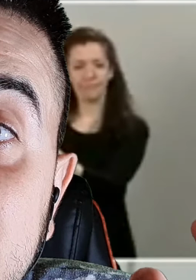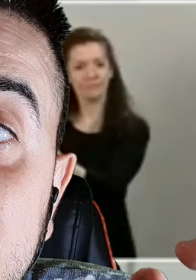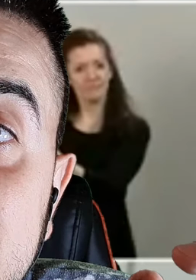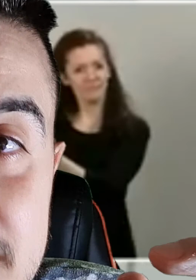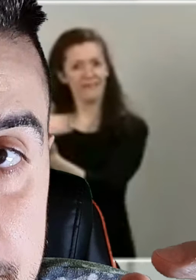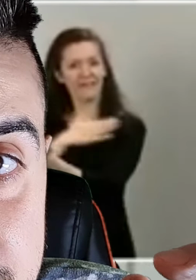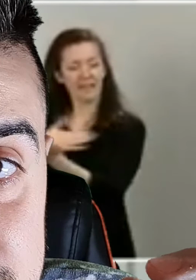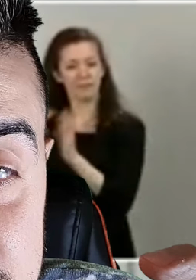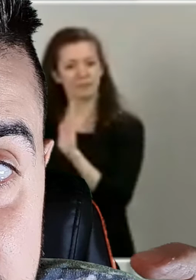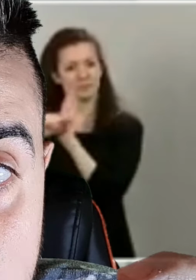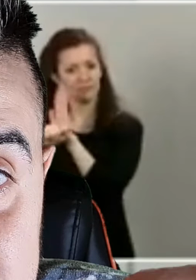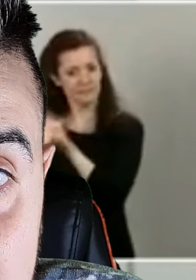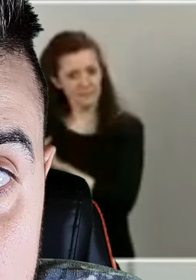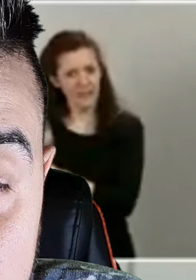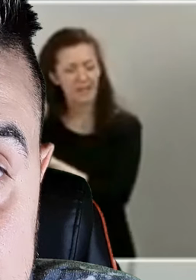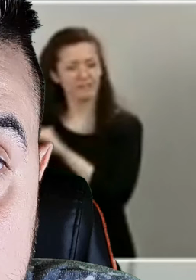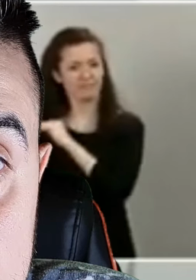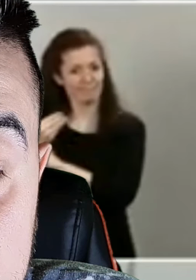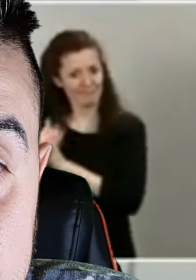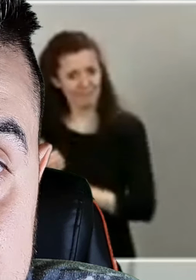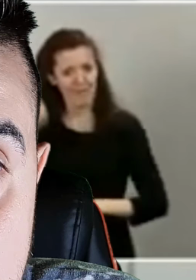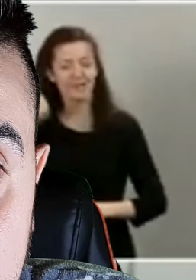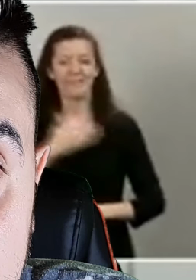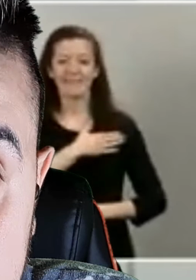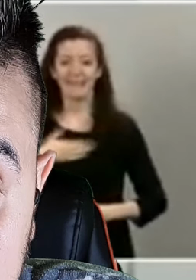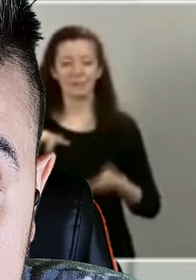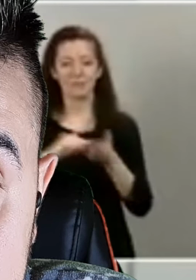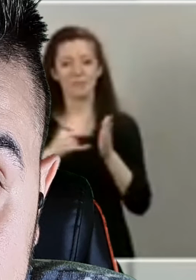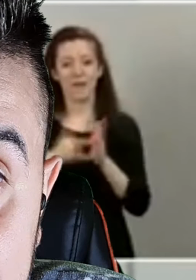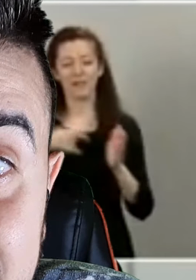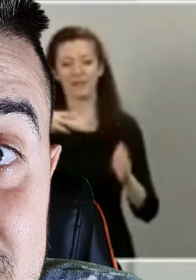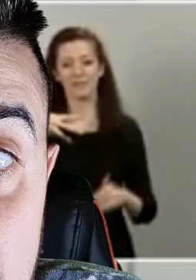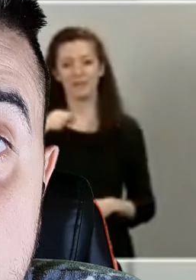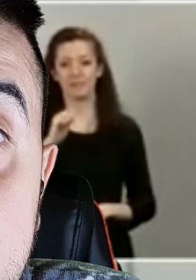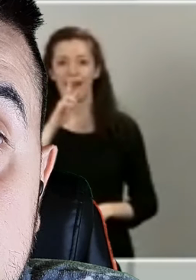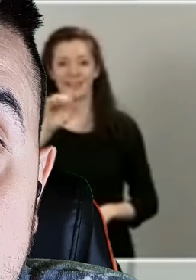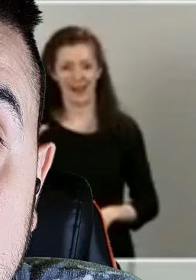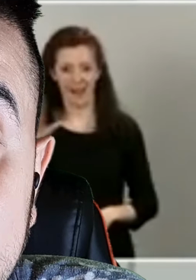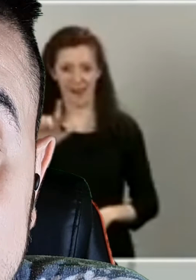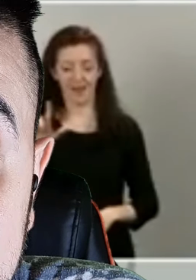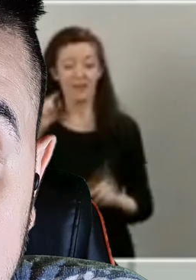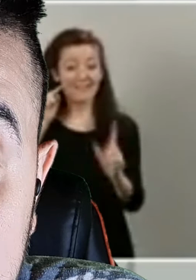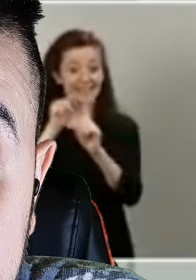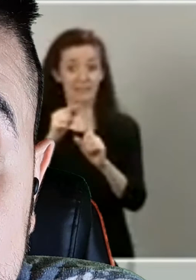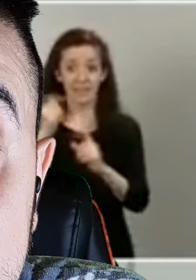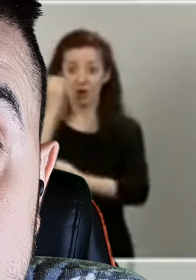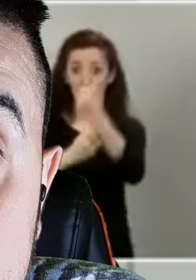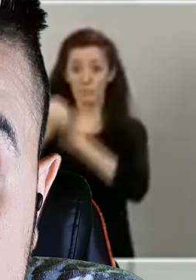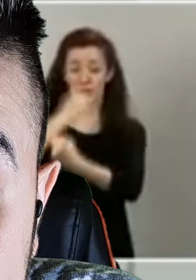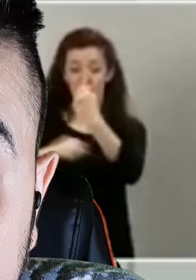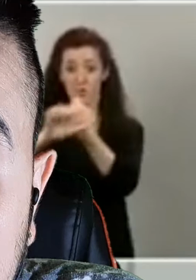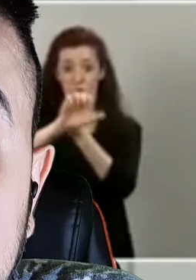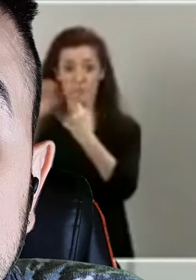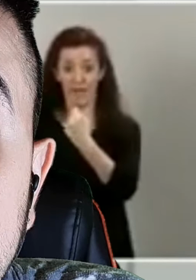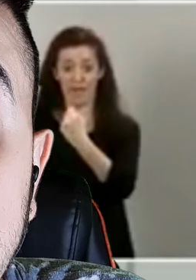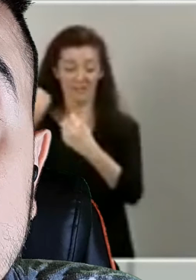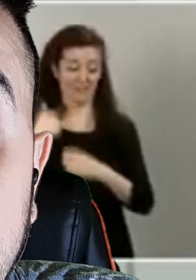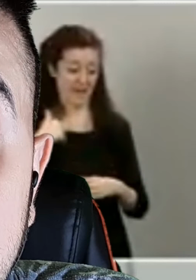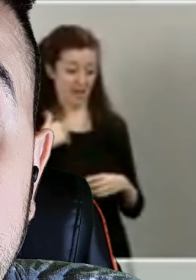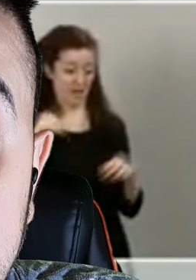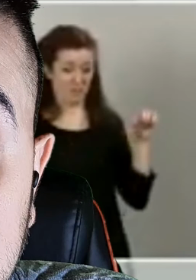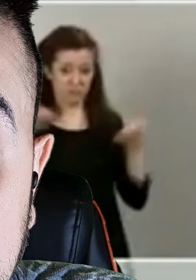que sabéis que voy a sacar una nueva sección que se llama denuncias este es el primer vídeo de estas denuncias y dividiré todos los